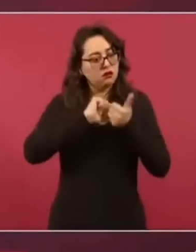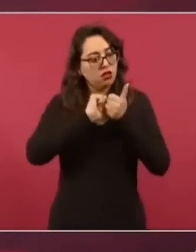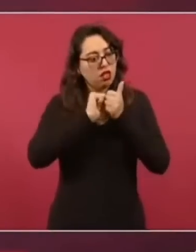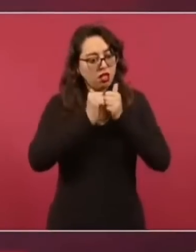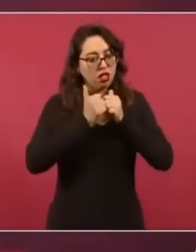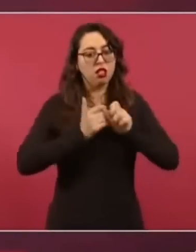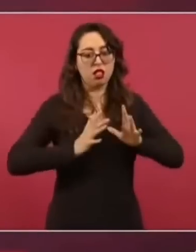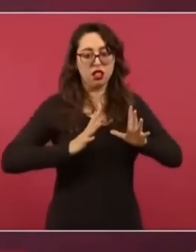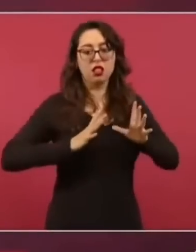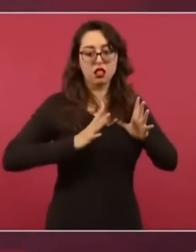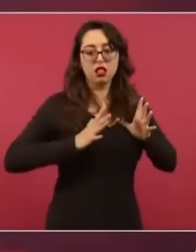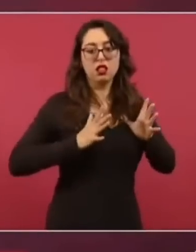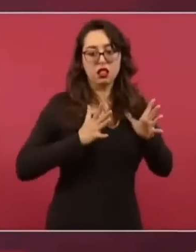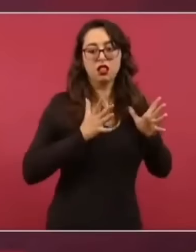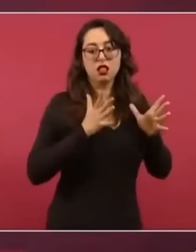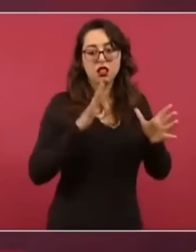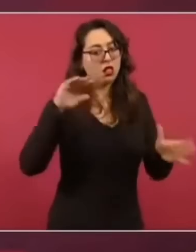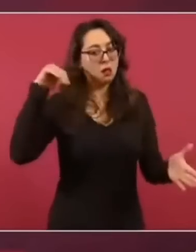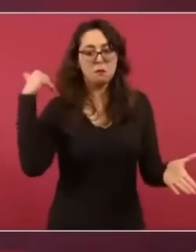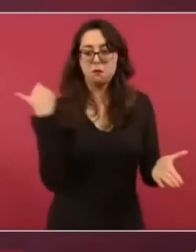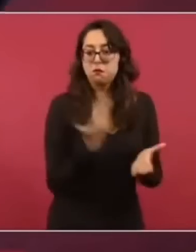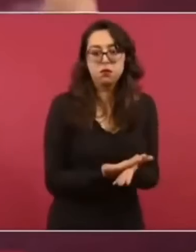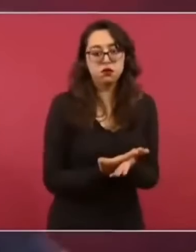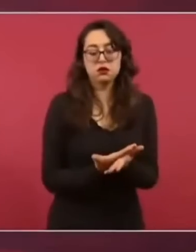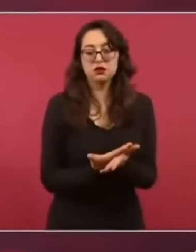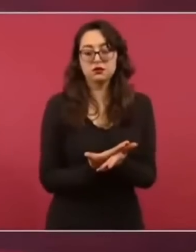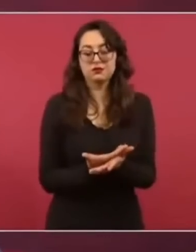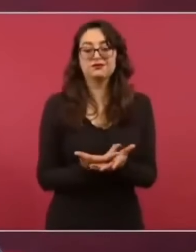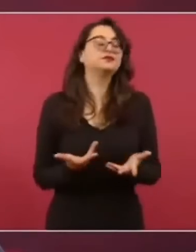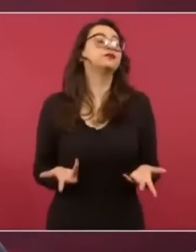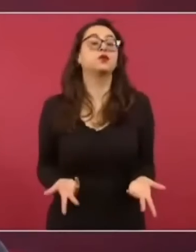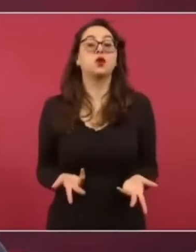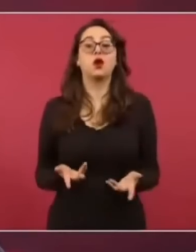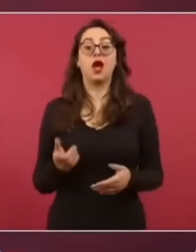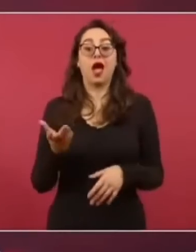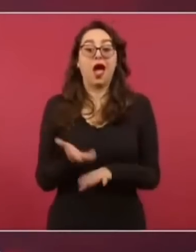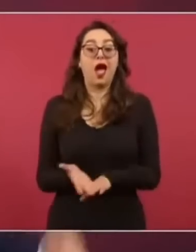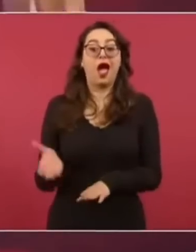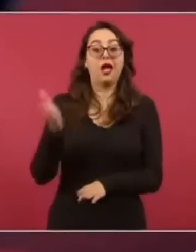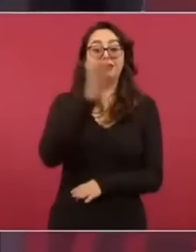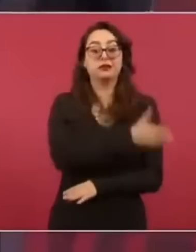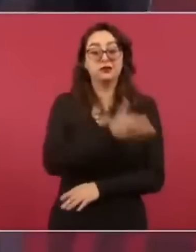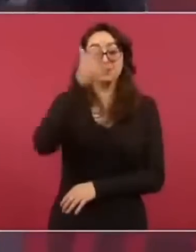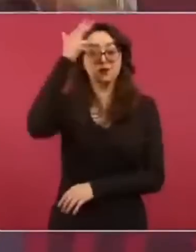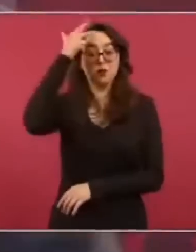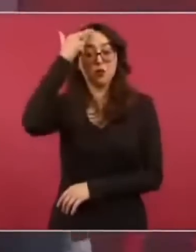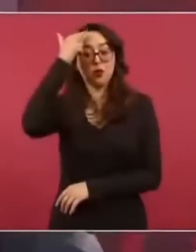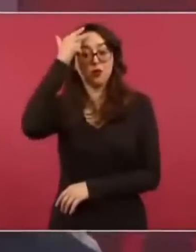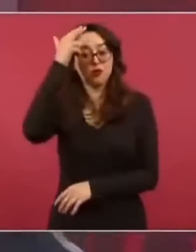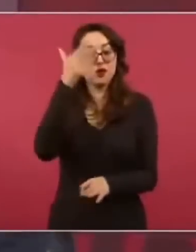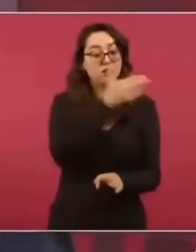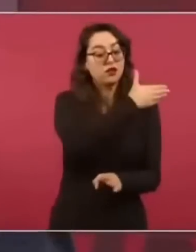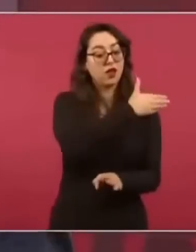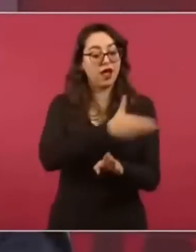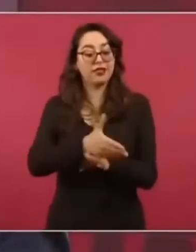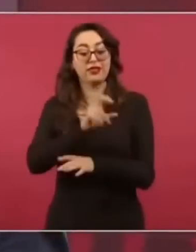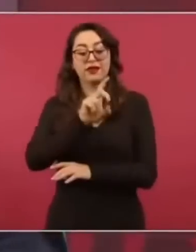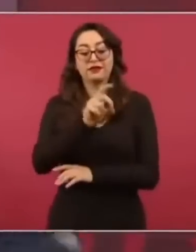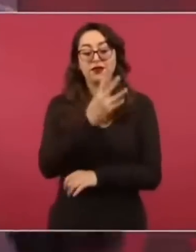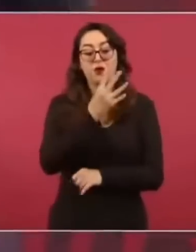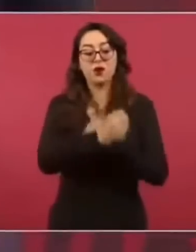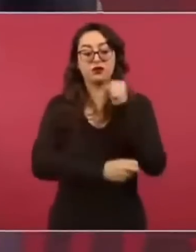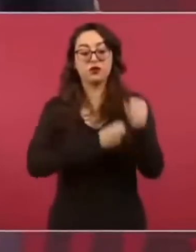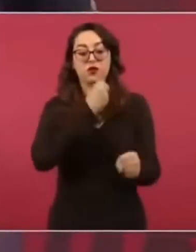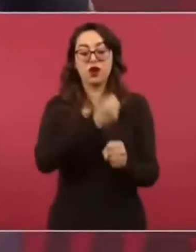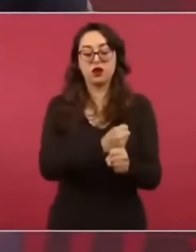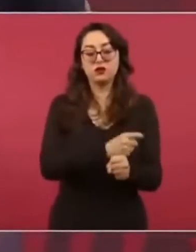dar marcha atrás a lo que se estableció como régimen político